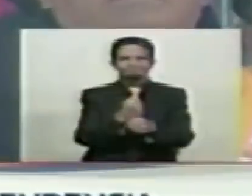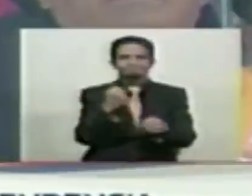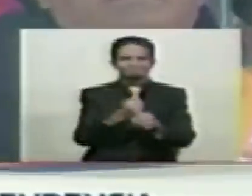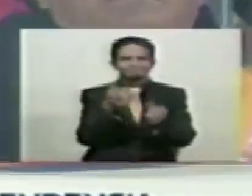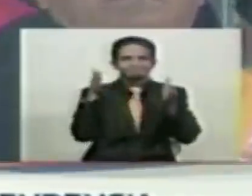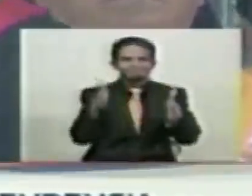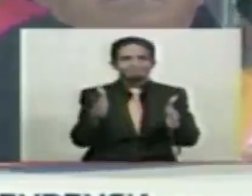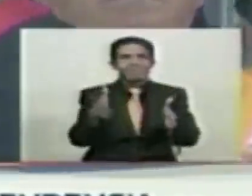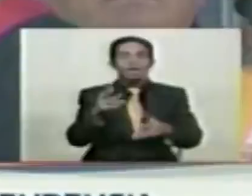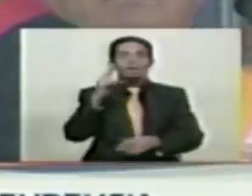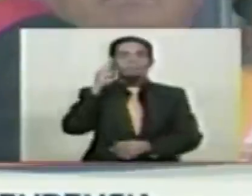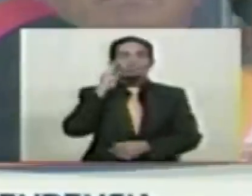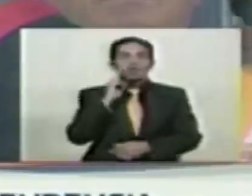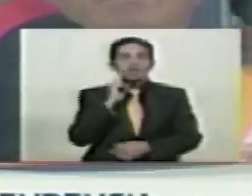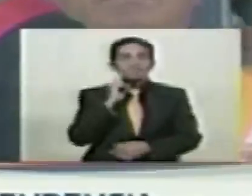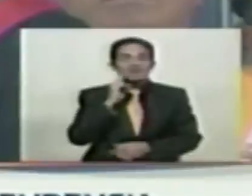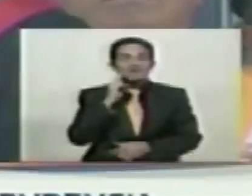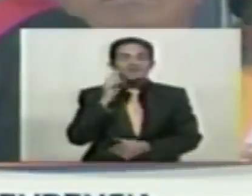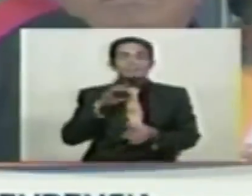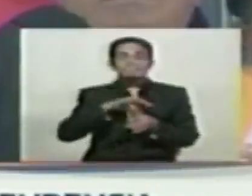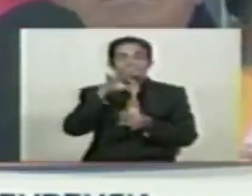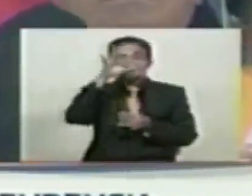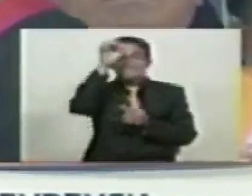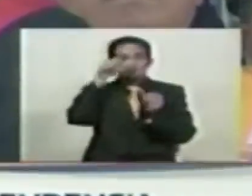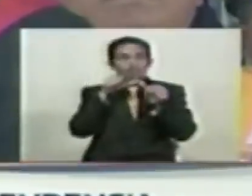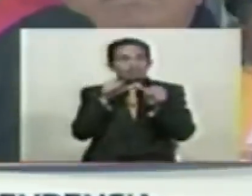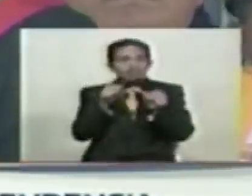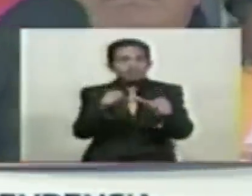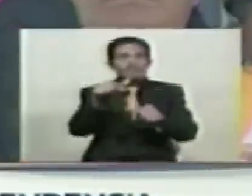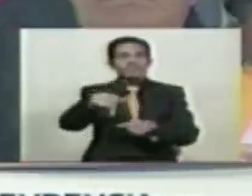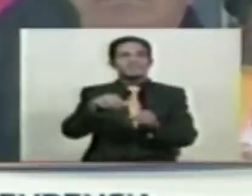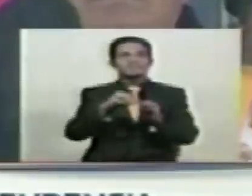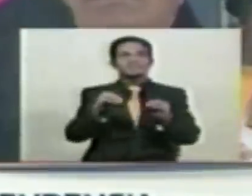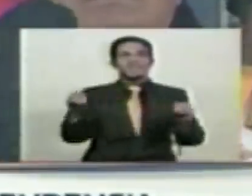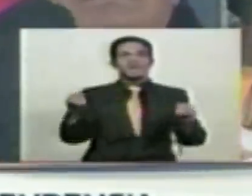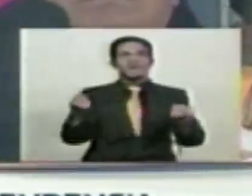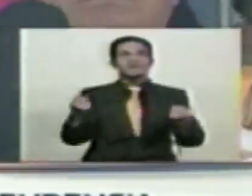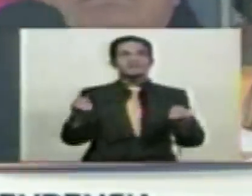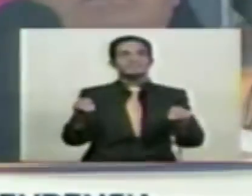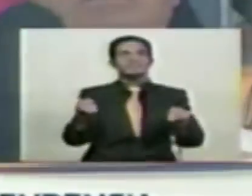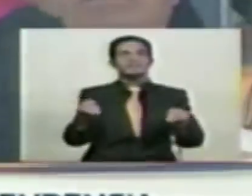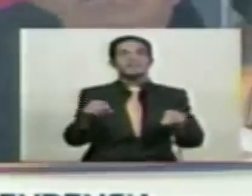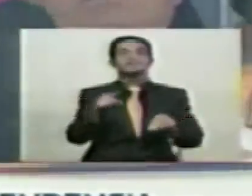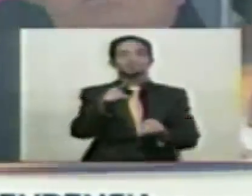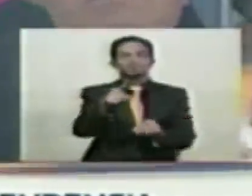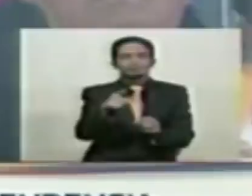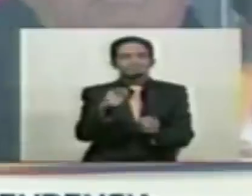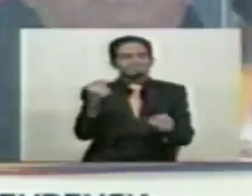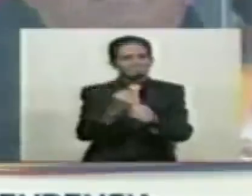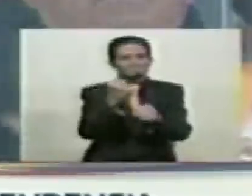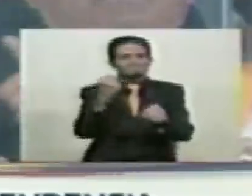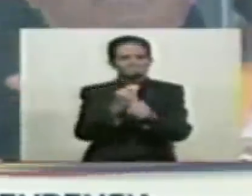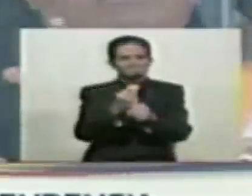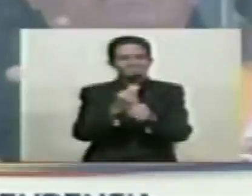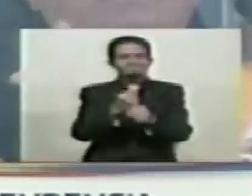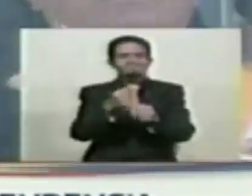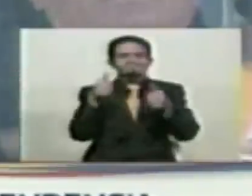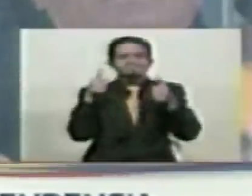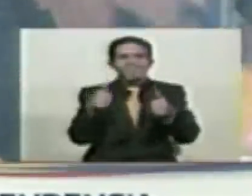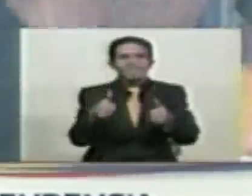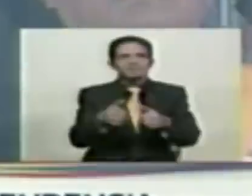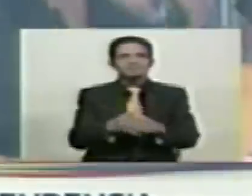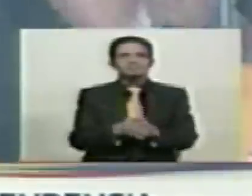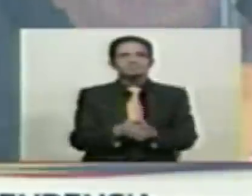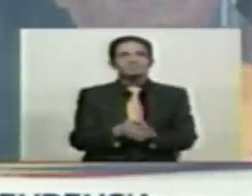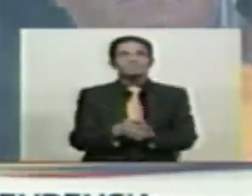Bolívar, espíritu inmortal de esta tierra, no araste en el mar, Bolívar, no.